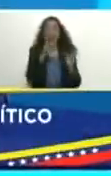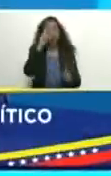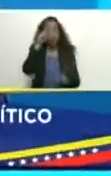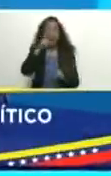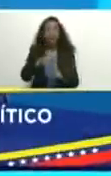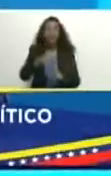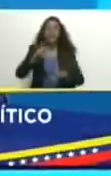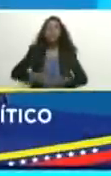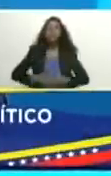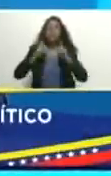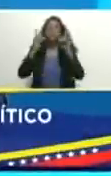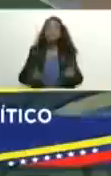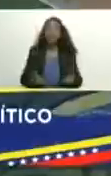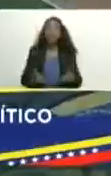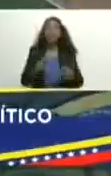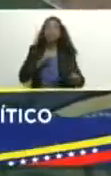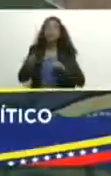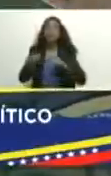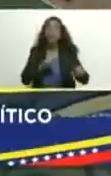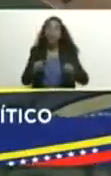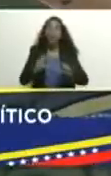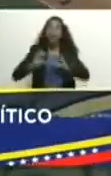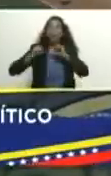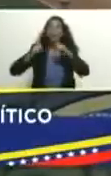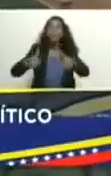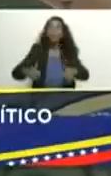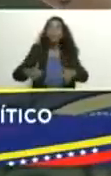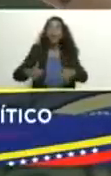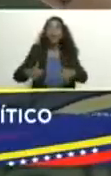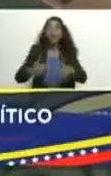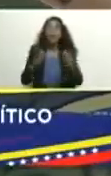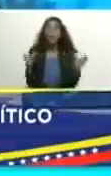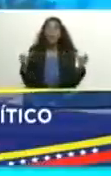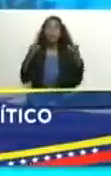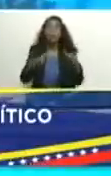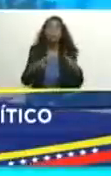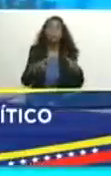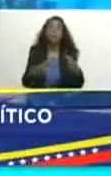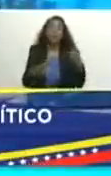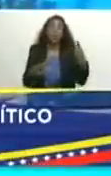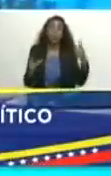tomar, los ritmos y cuándo arrancamos en el nivel sectorial número 2.